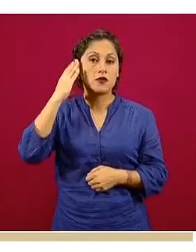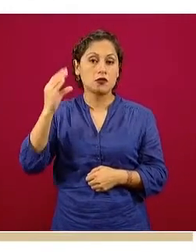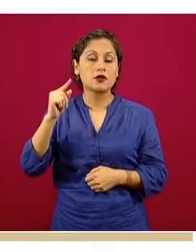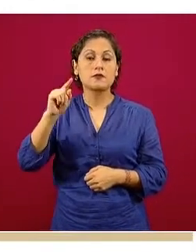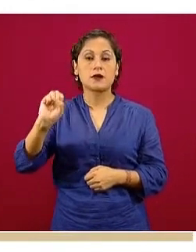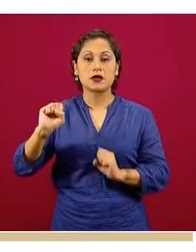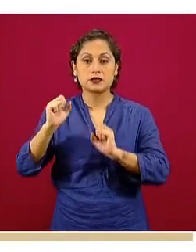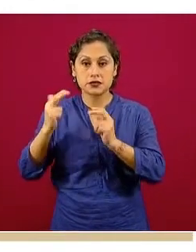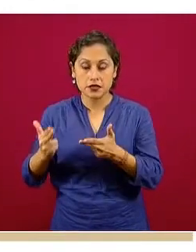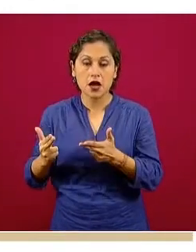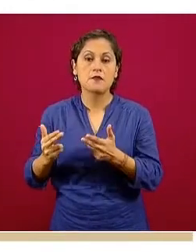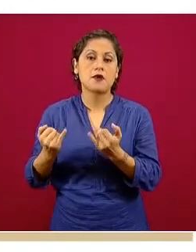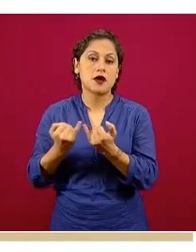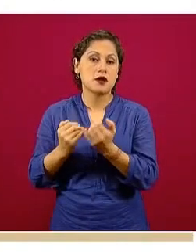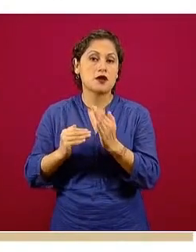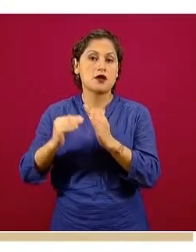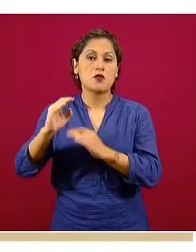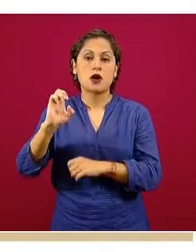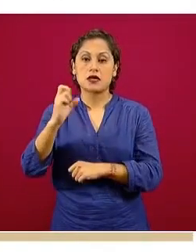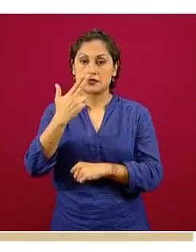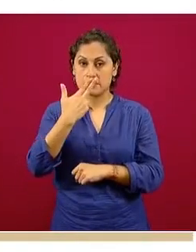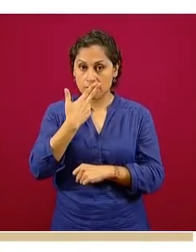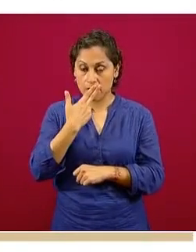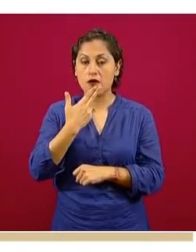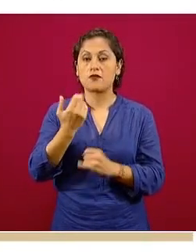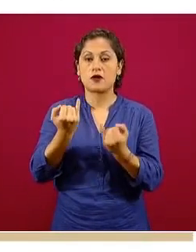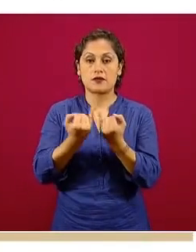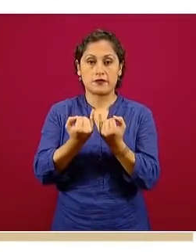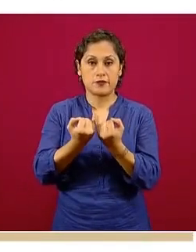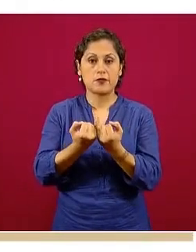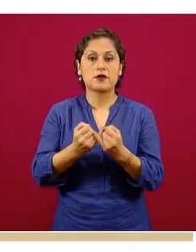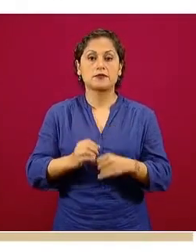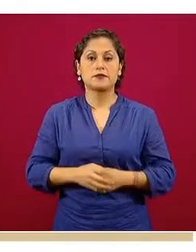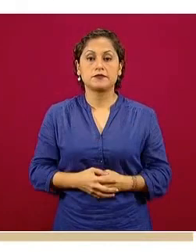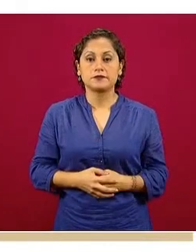incrementando al igual que en chihuahua la actividad